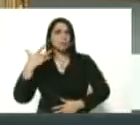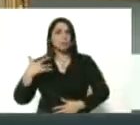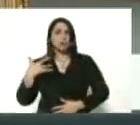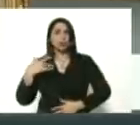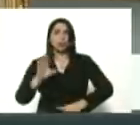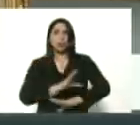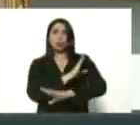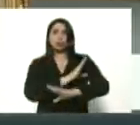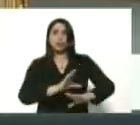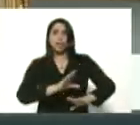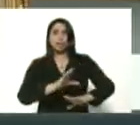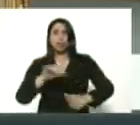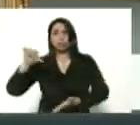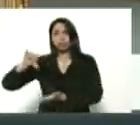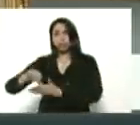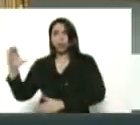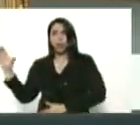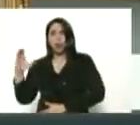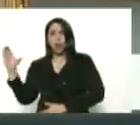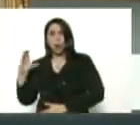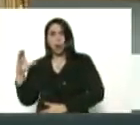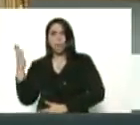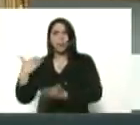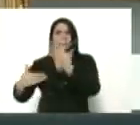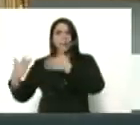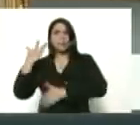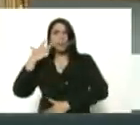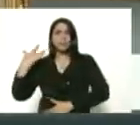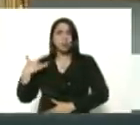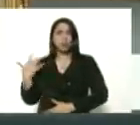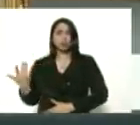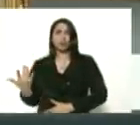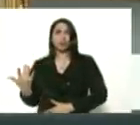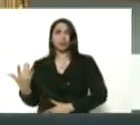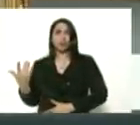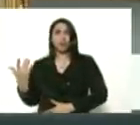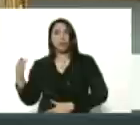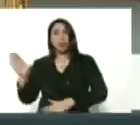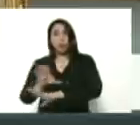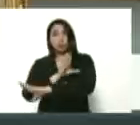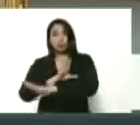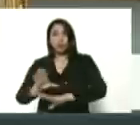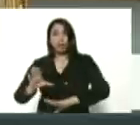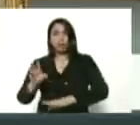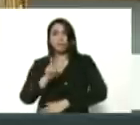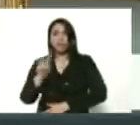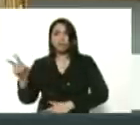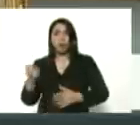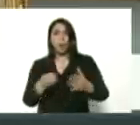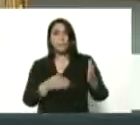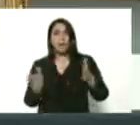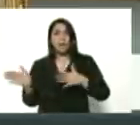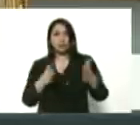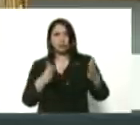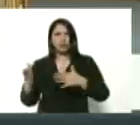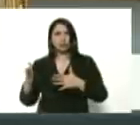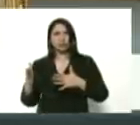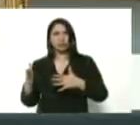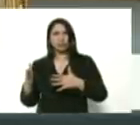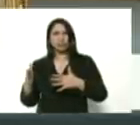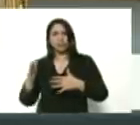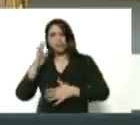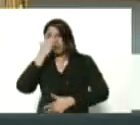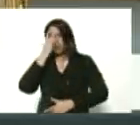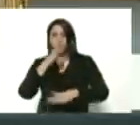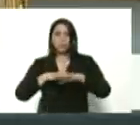concierto de Cúcuta, del pasado, aquel famoso concierto de Cúcuta del 22 de marzo, ¿fue?